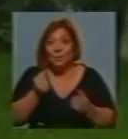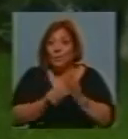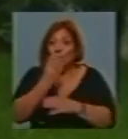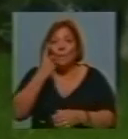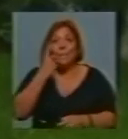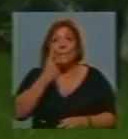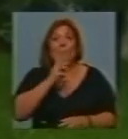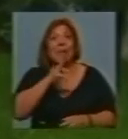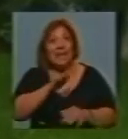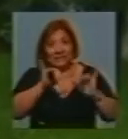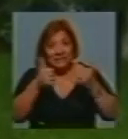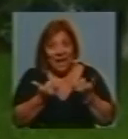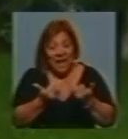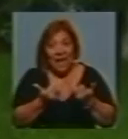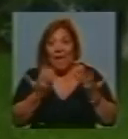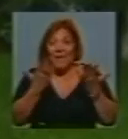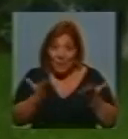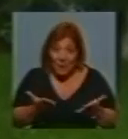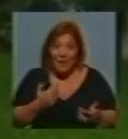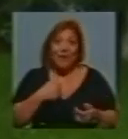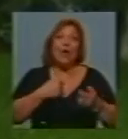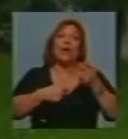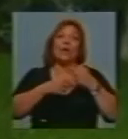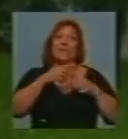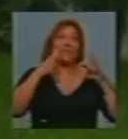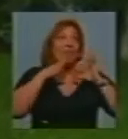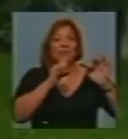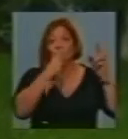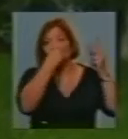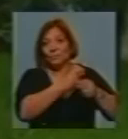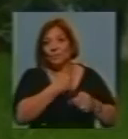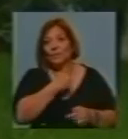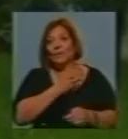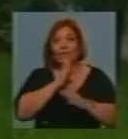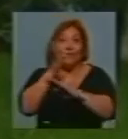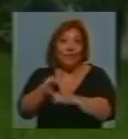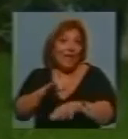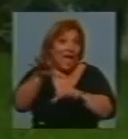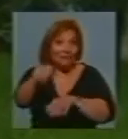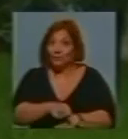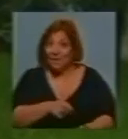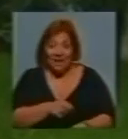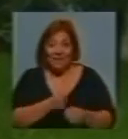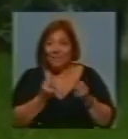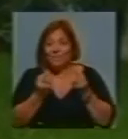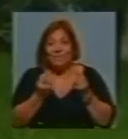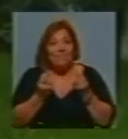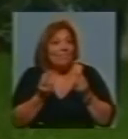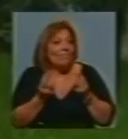nuestra primera hija. Y bueno, y ahí, vuelta para atrás. Y bueno, fuimos a buscarla, ¿no? Como que,